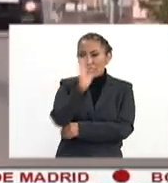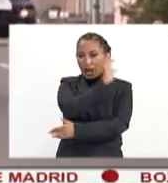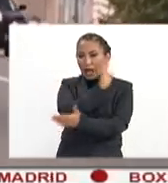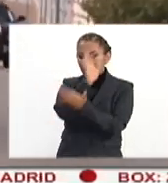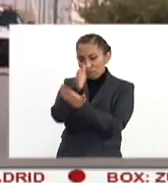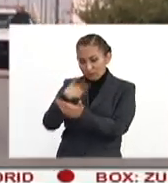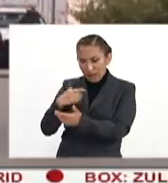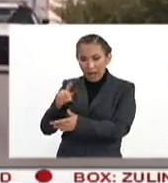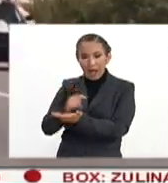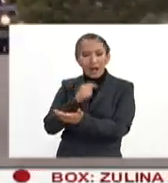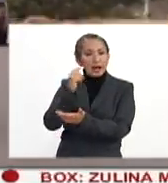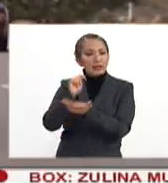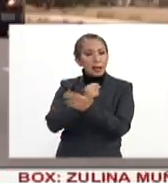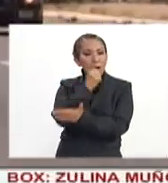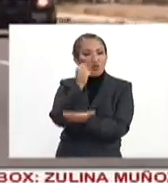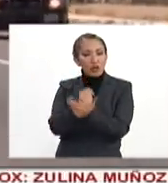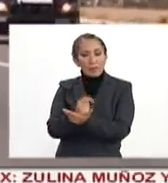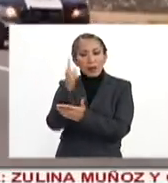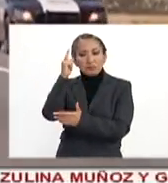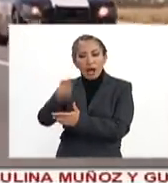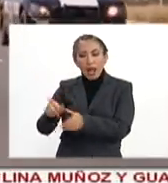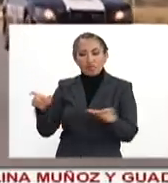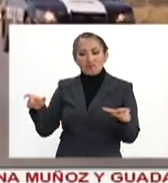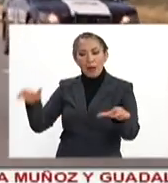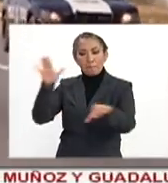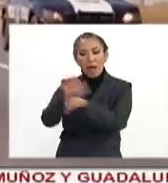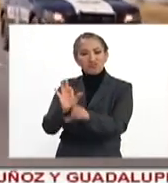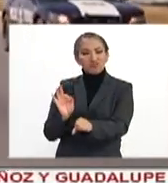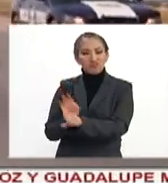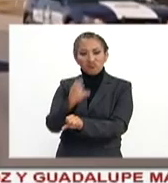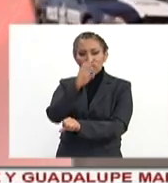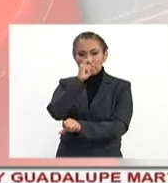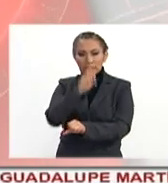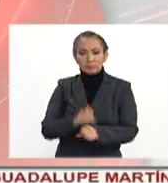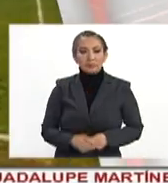Federal llegó a Reynosa, Tamaulipas, para reforzar la seguridad.